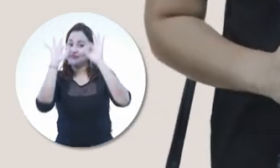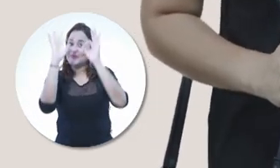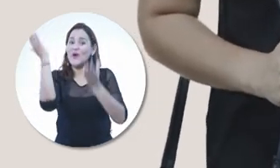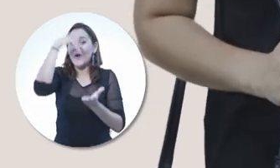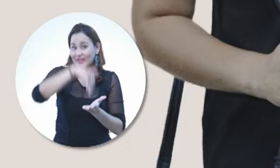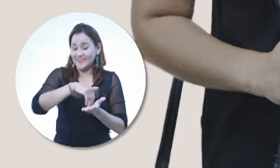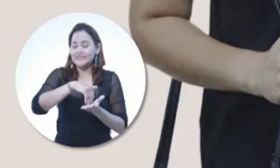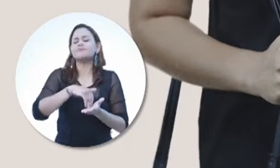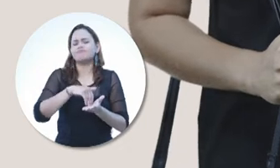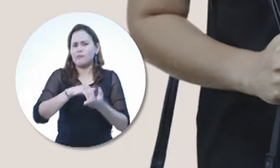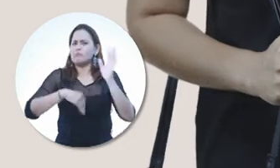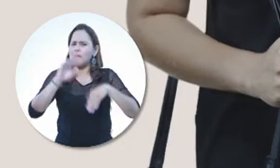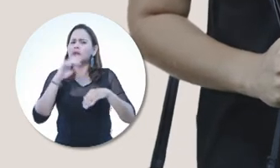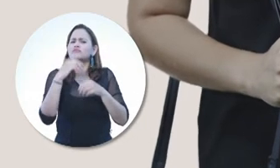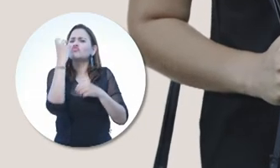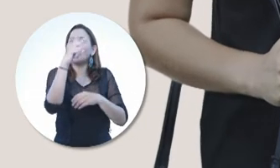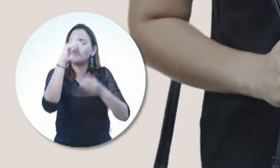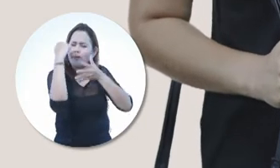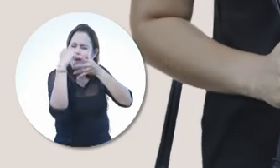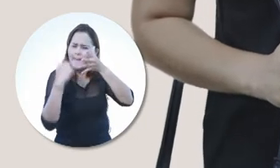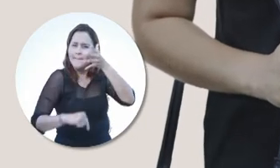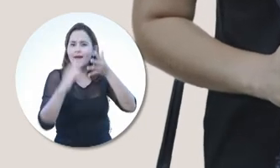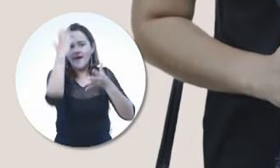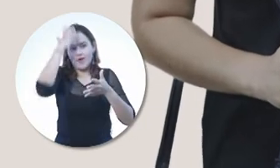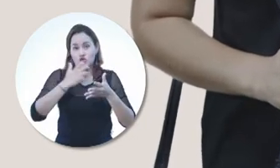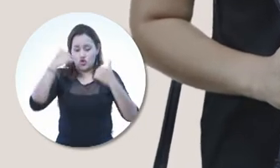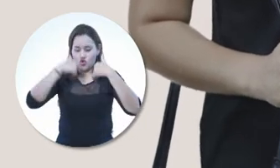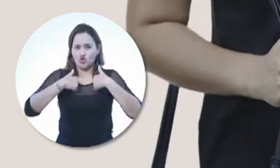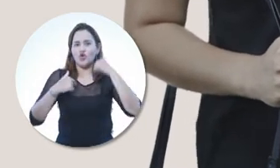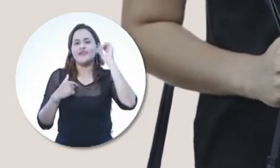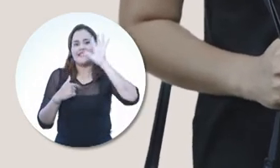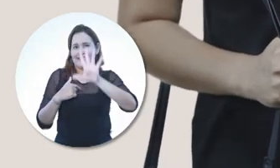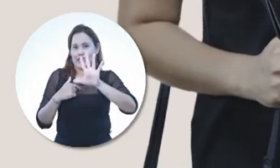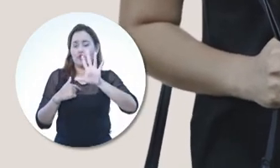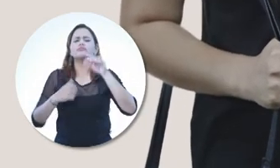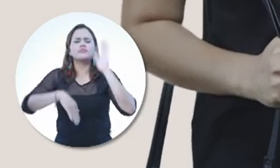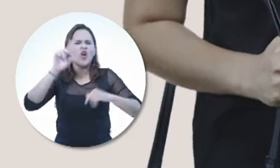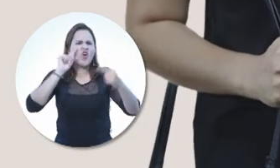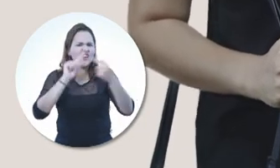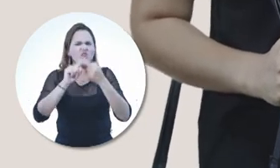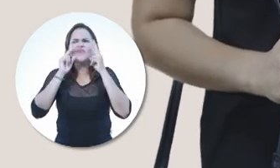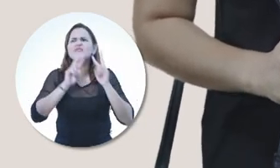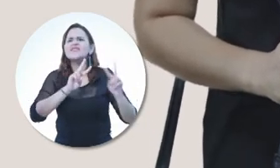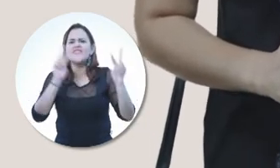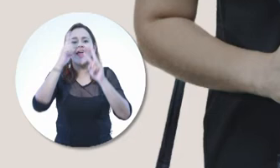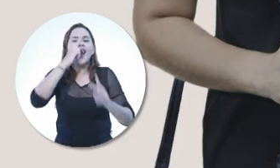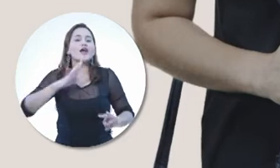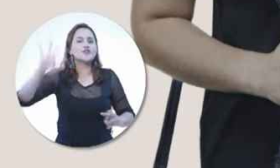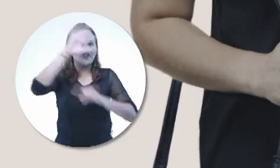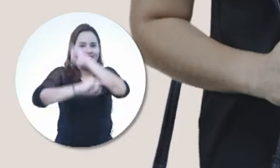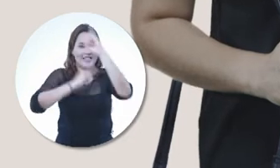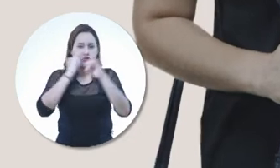acreditación institucional y le califican 12 factores importantes. Yo represento el factor 5, visibilidad nacional e